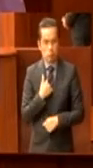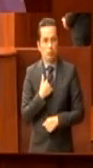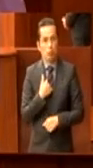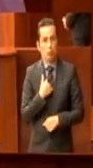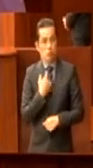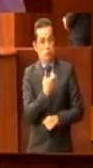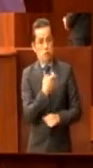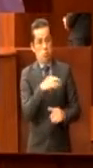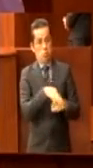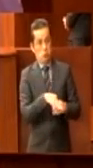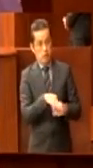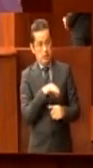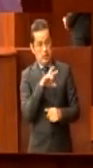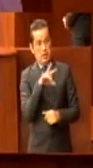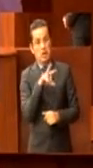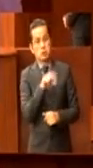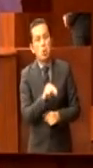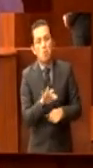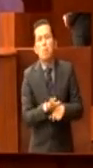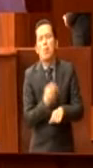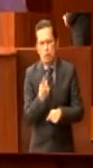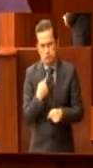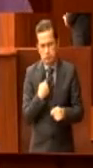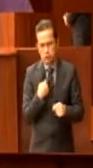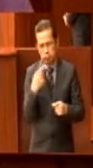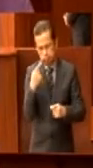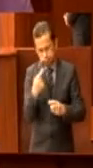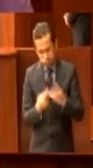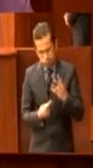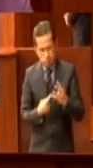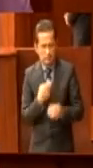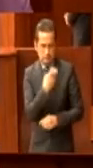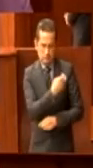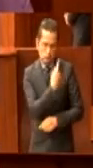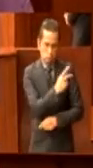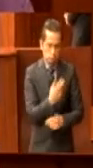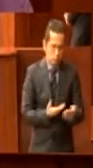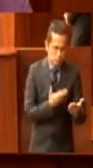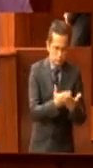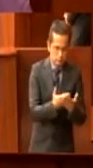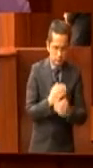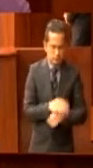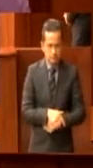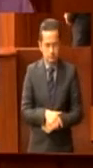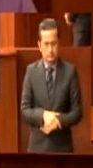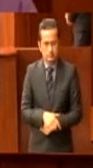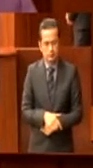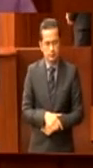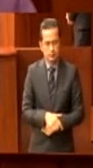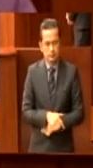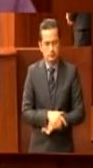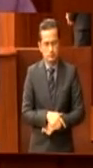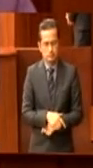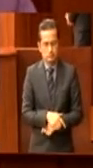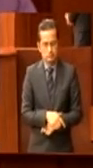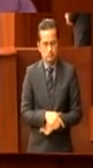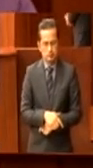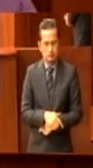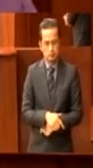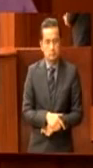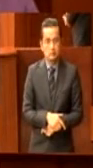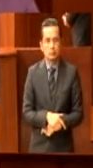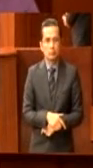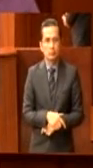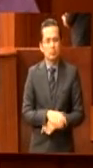apartarme de la propuesta que nos hace la magistrada según se advierte de